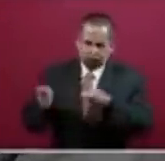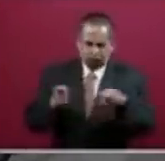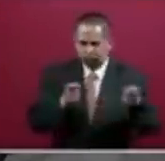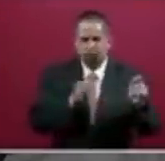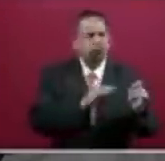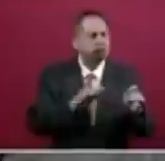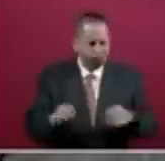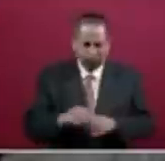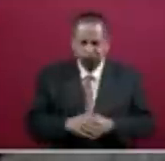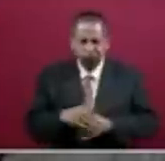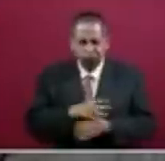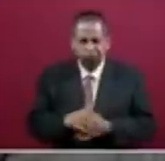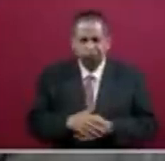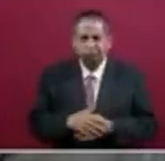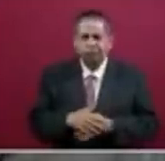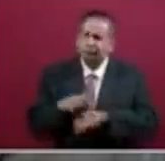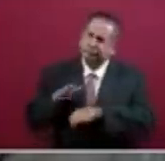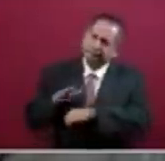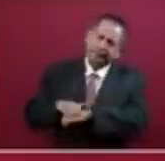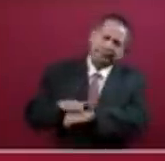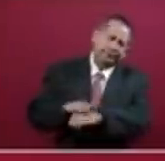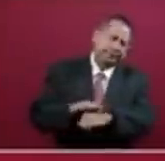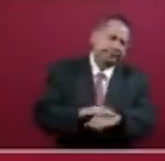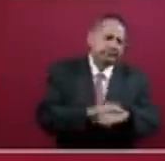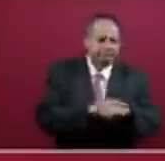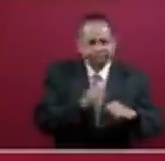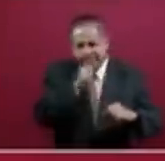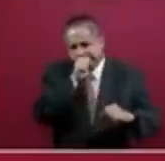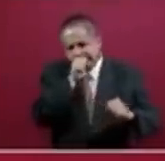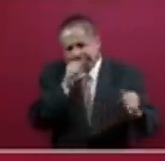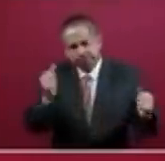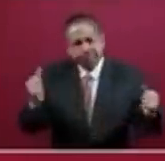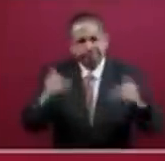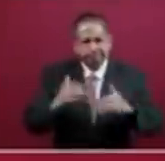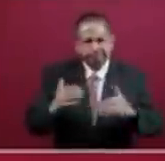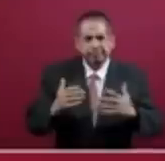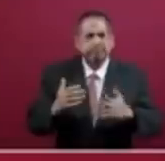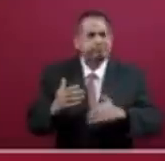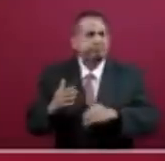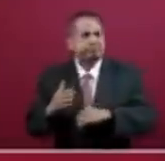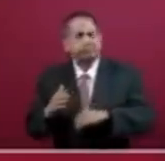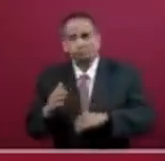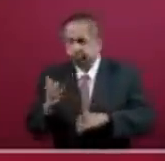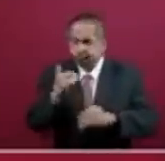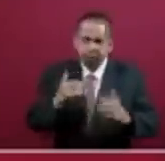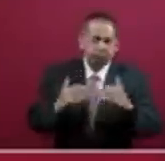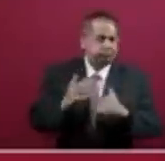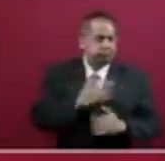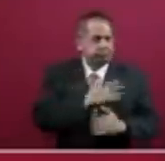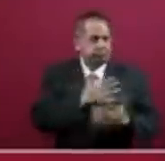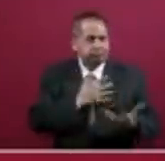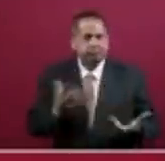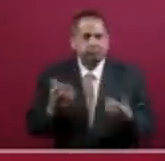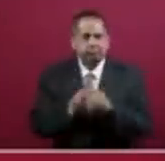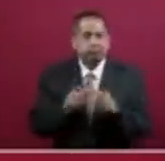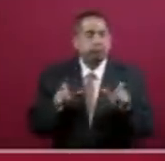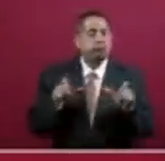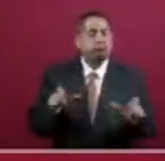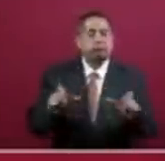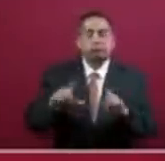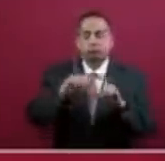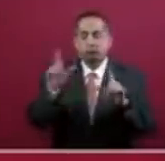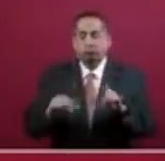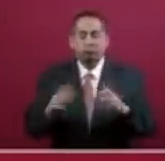se va a convocar, se va a llamar a participar a la Guardia Nacional